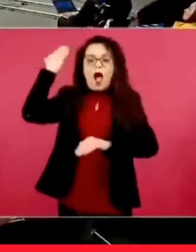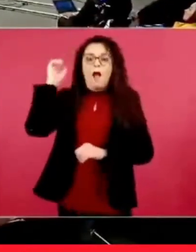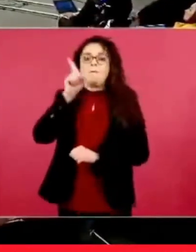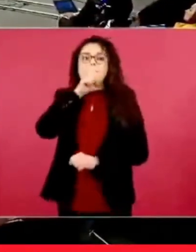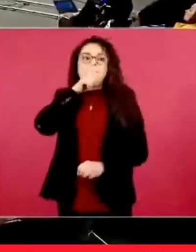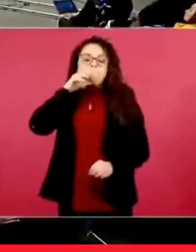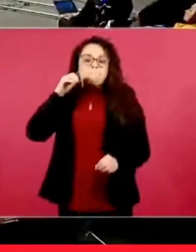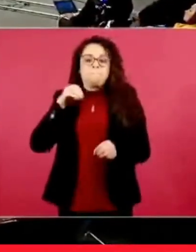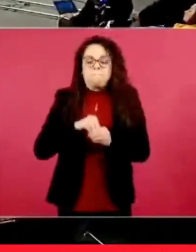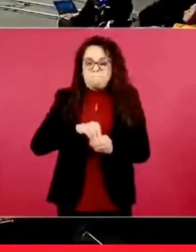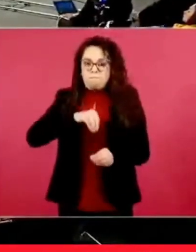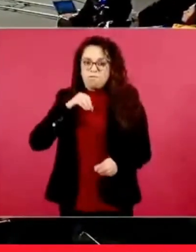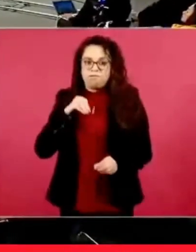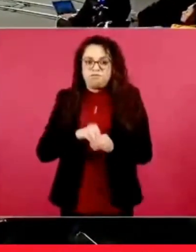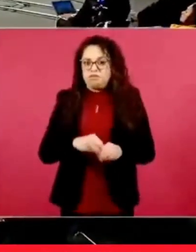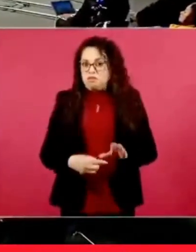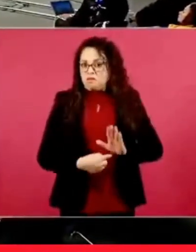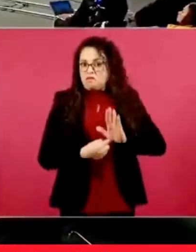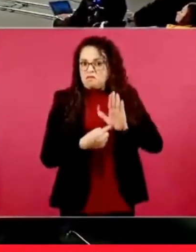mejor en las pláticas